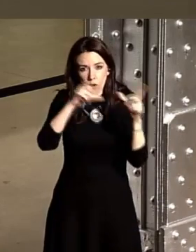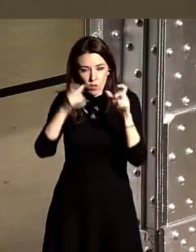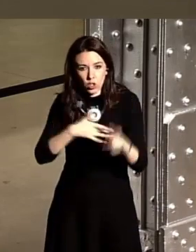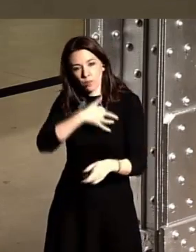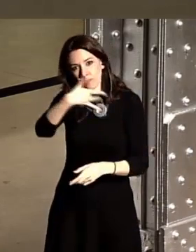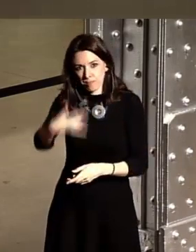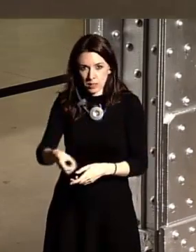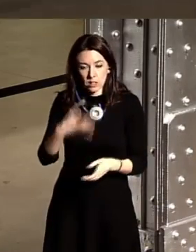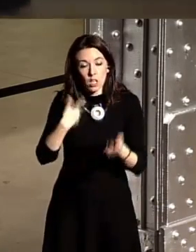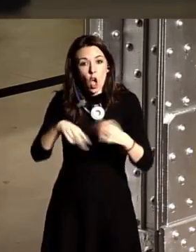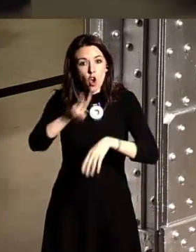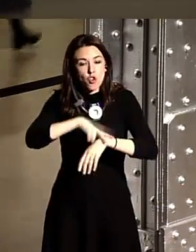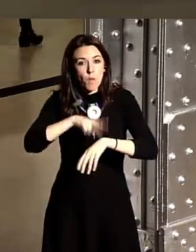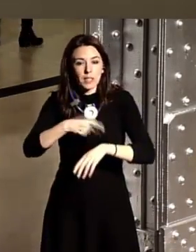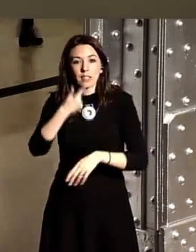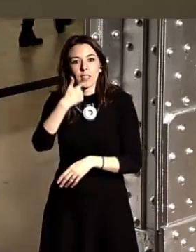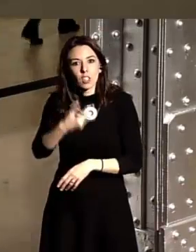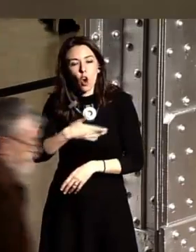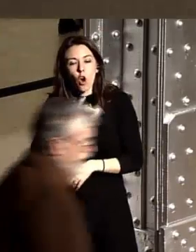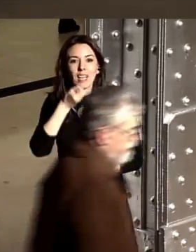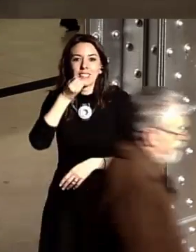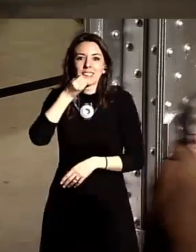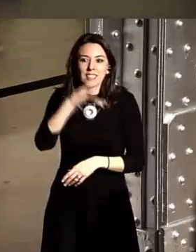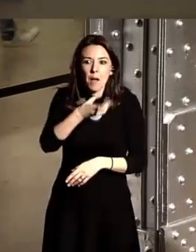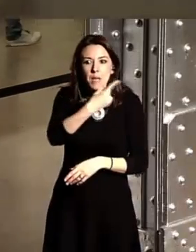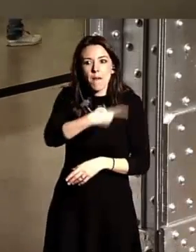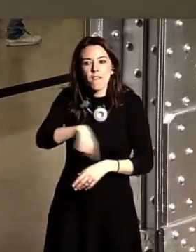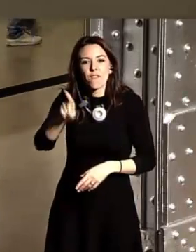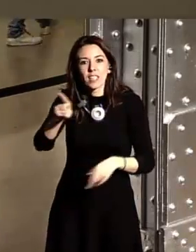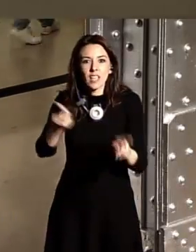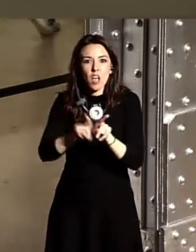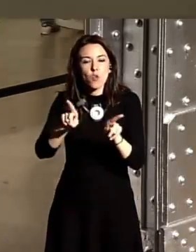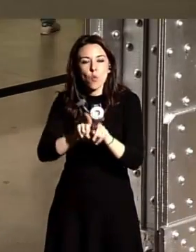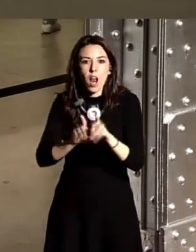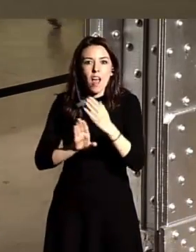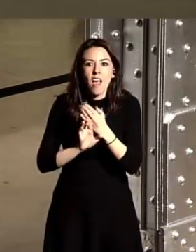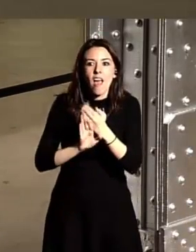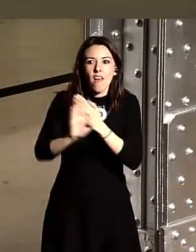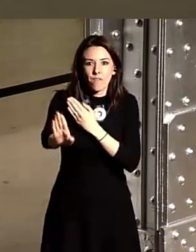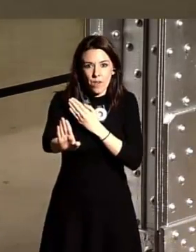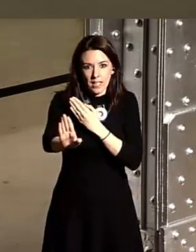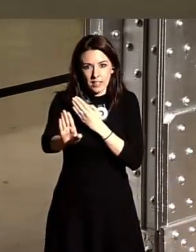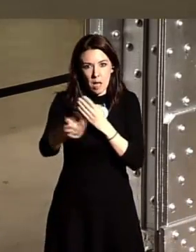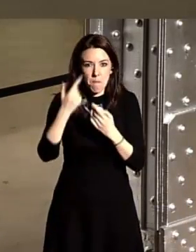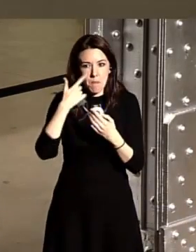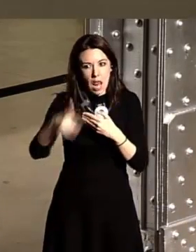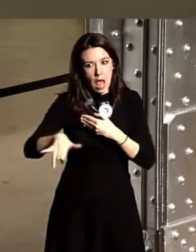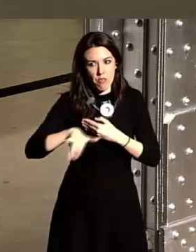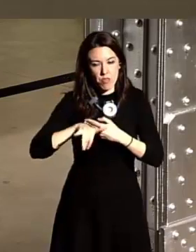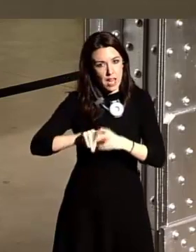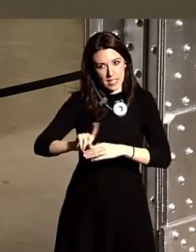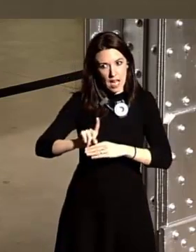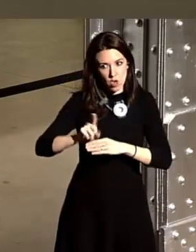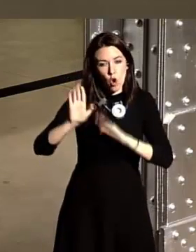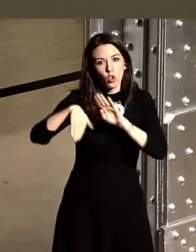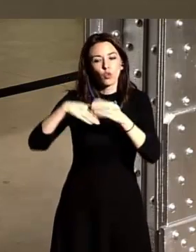El comandante dijo, está bien, vete como enfrente para que no seas muy cercana y